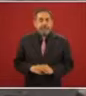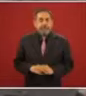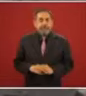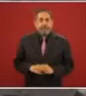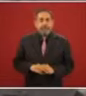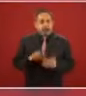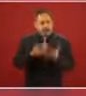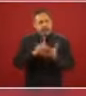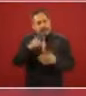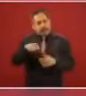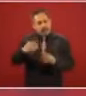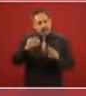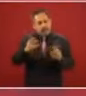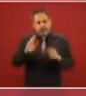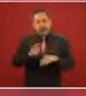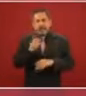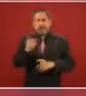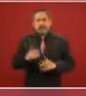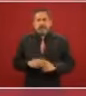Agradecerles mucho porque